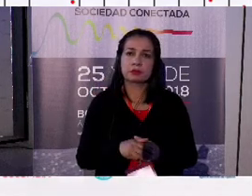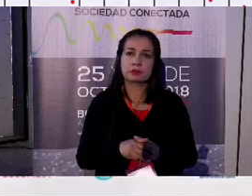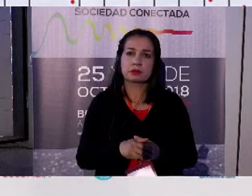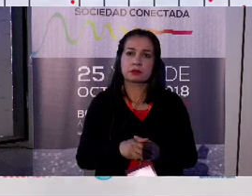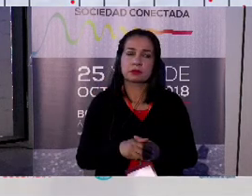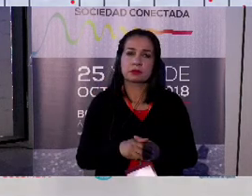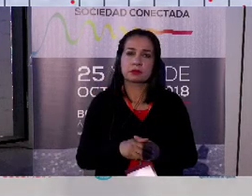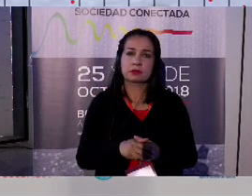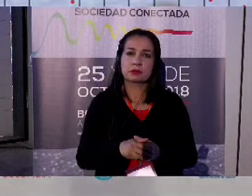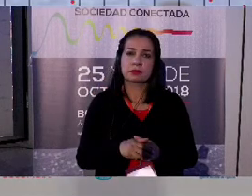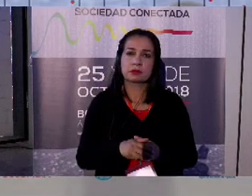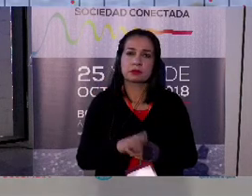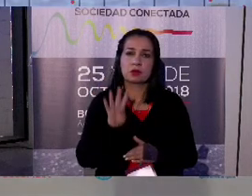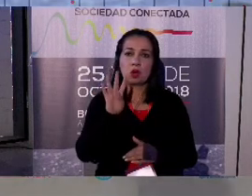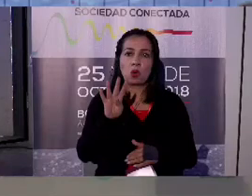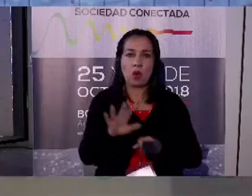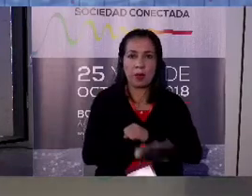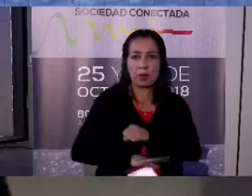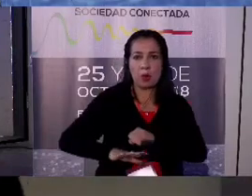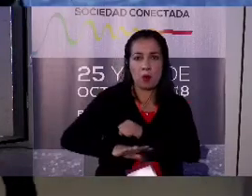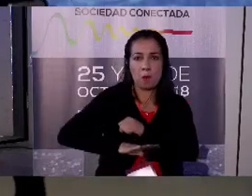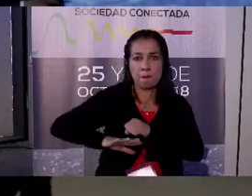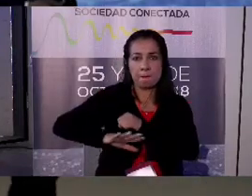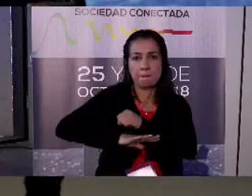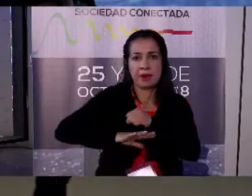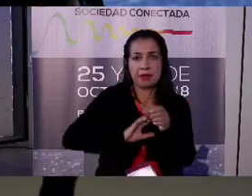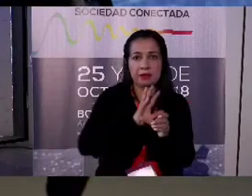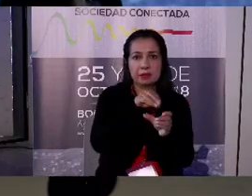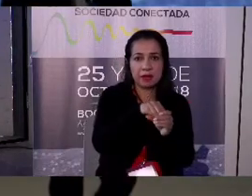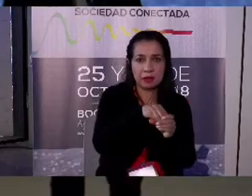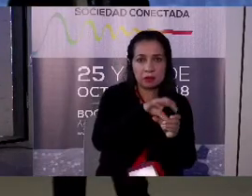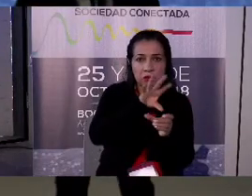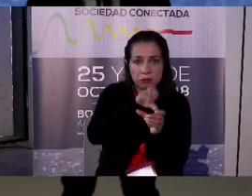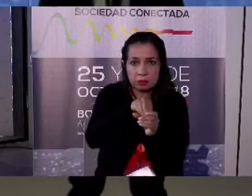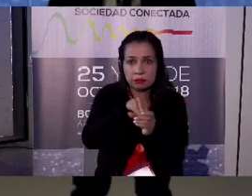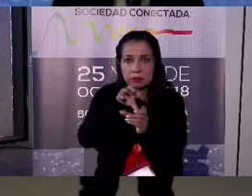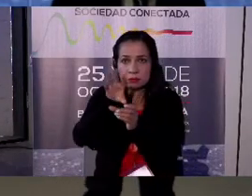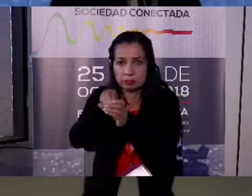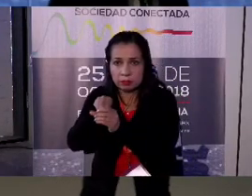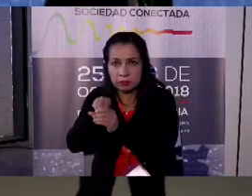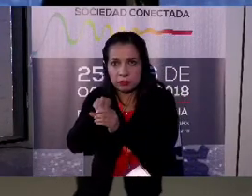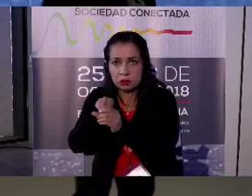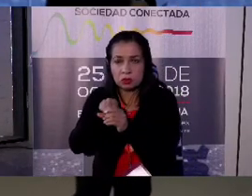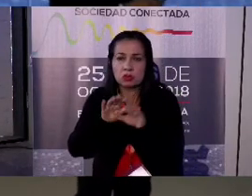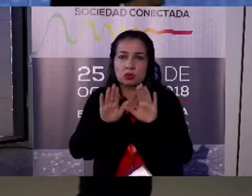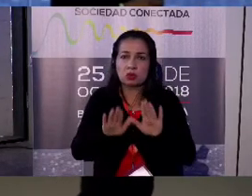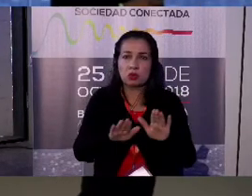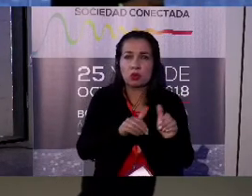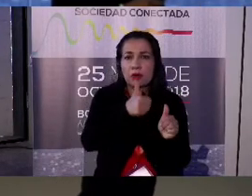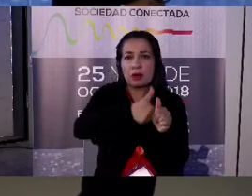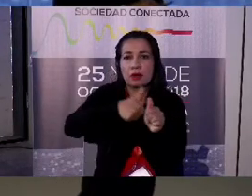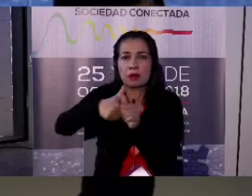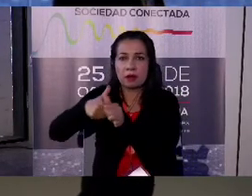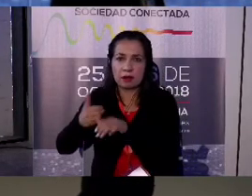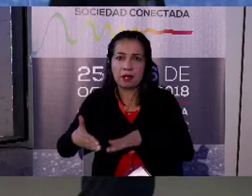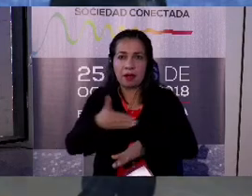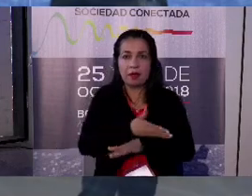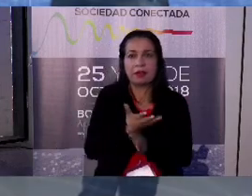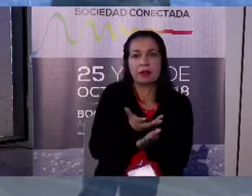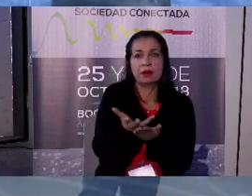eh bases digamos que están entro de una celda con sus y ahí pues de acuerdo a la recomendación